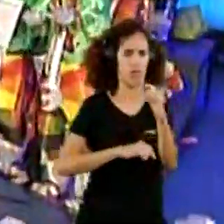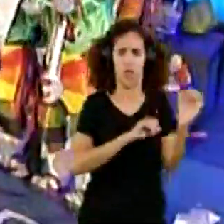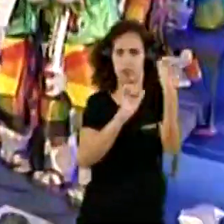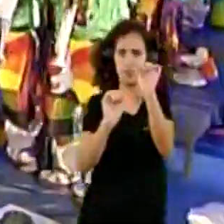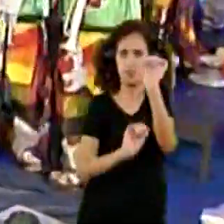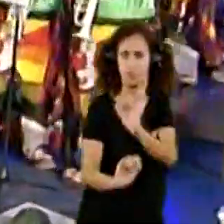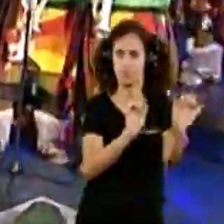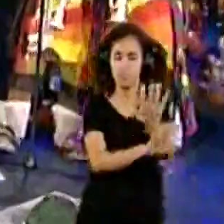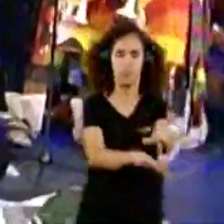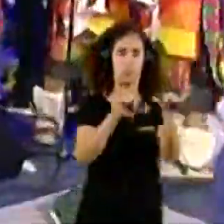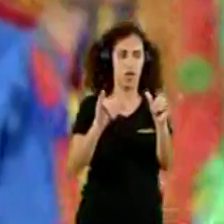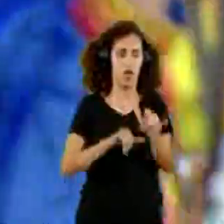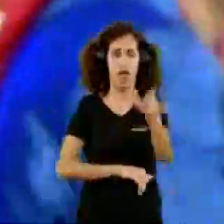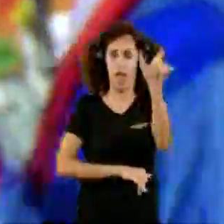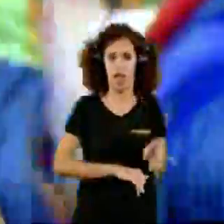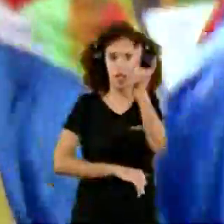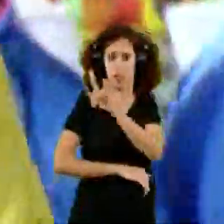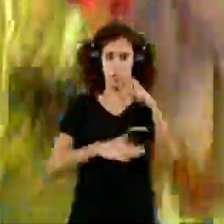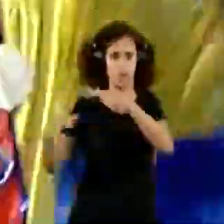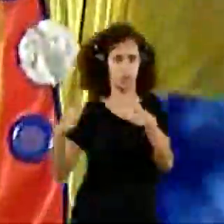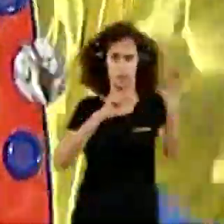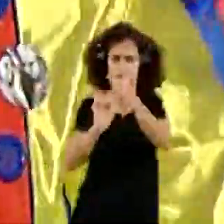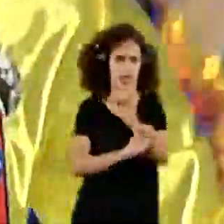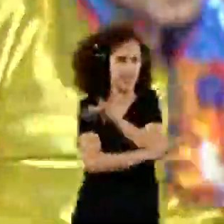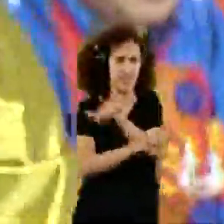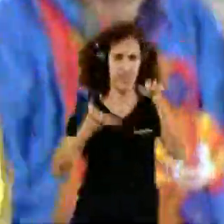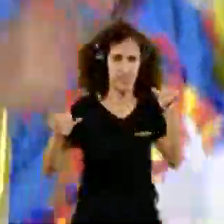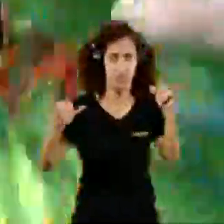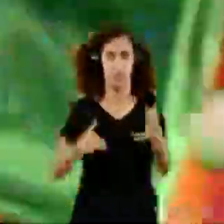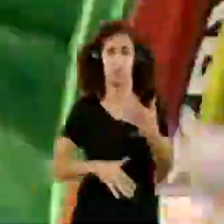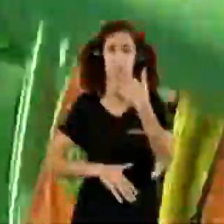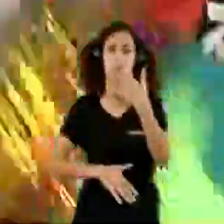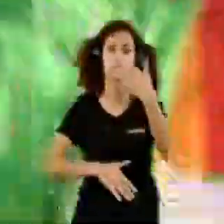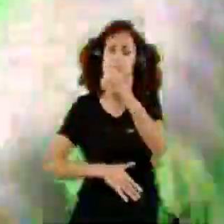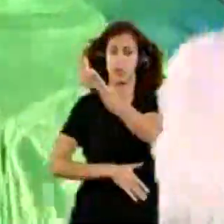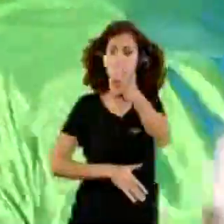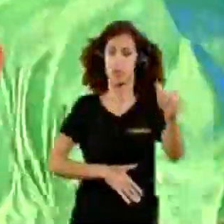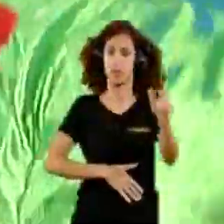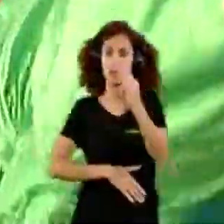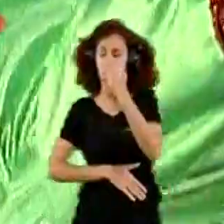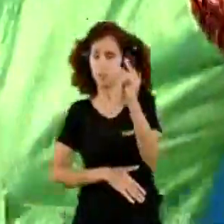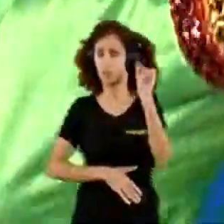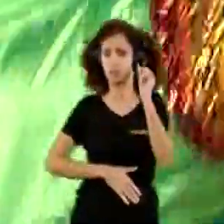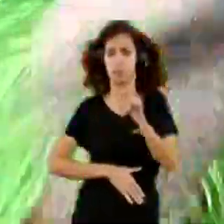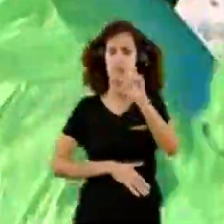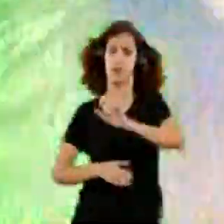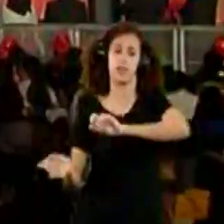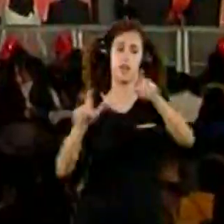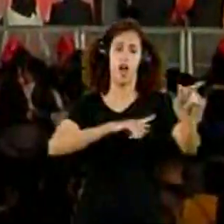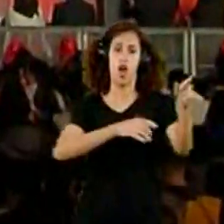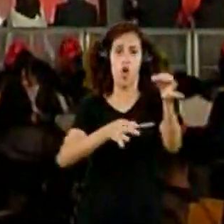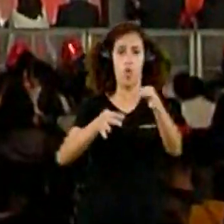ahí también mucho menos, pero es al revés. Estando en el juzgado, los defendieron bien sus grandes